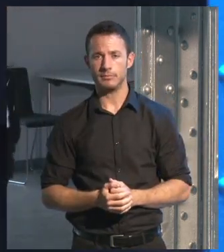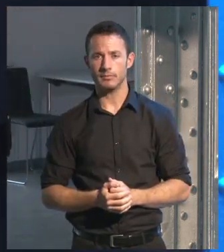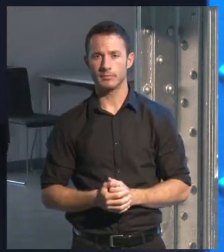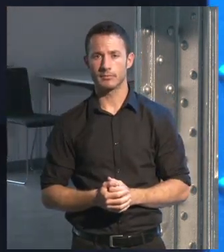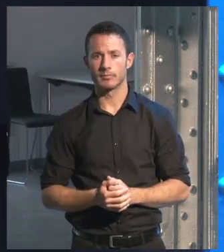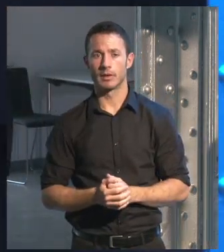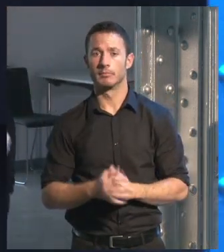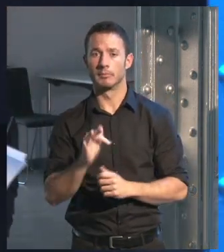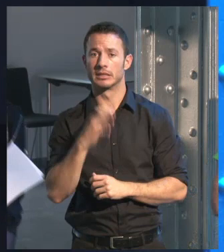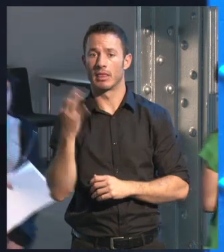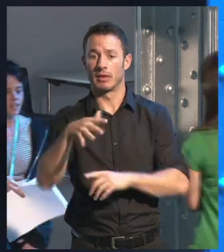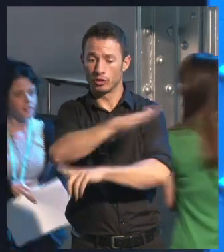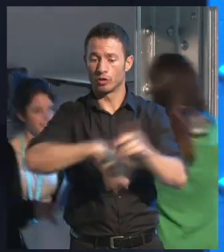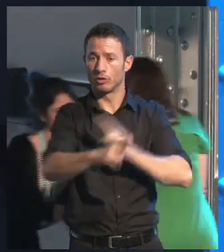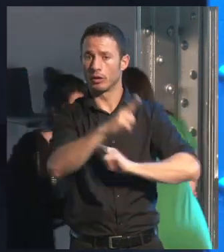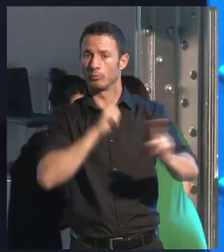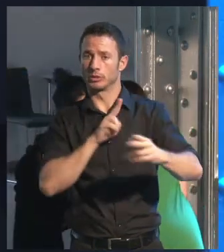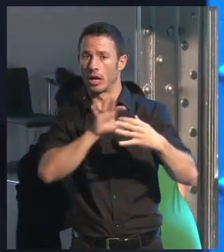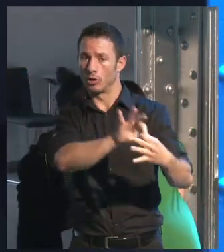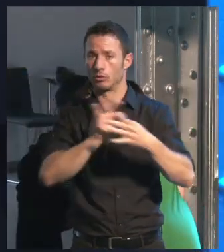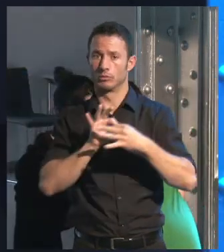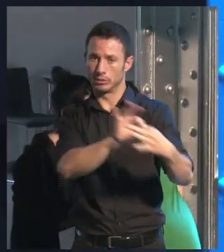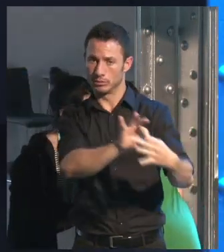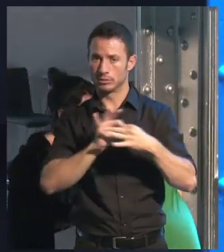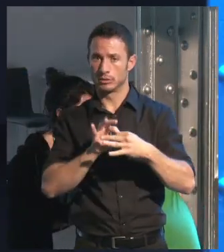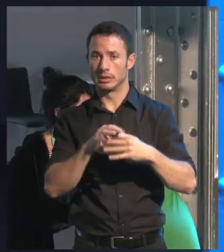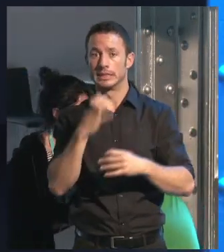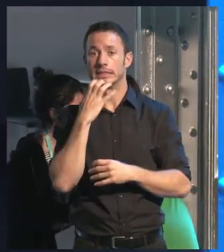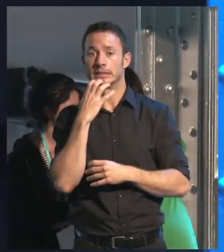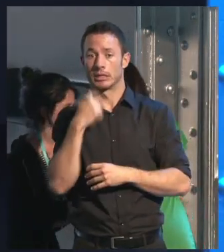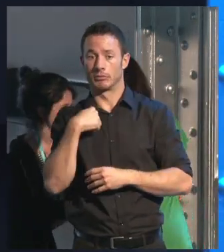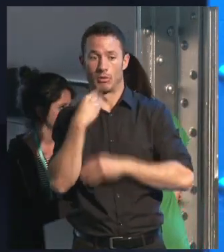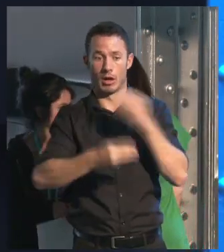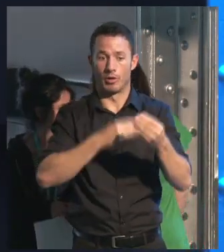Tiene que tener una respuesta coherente del entorno, lógicamente, que cuando yo haga las cosas respondan como yo espero.